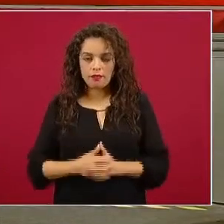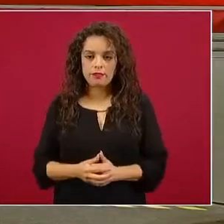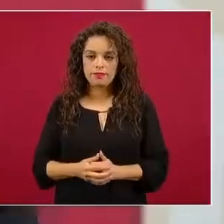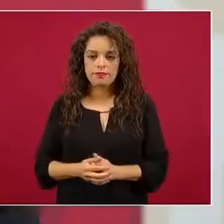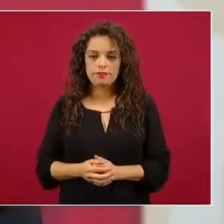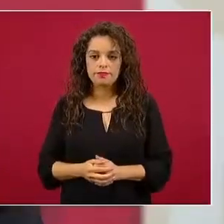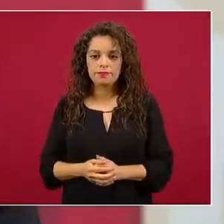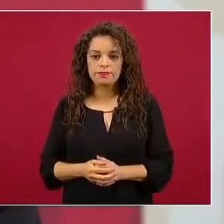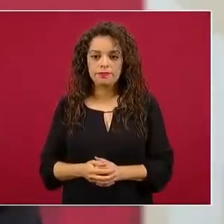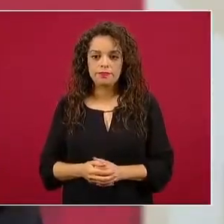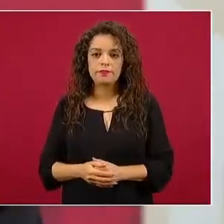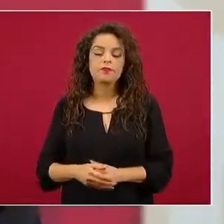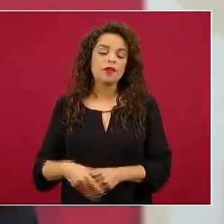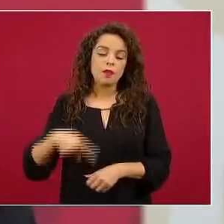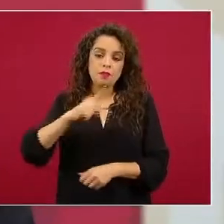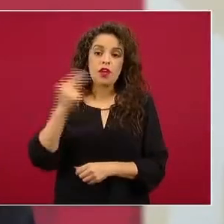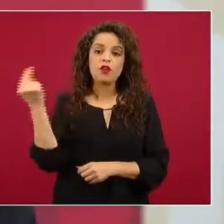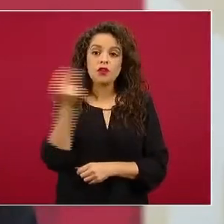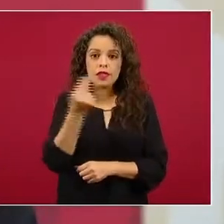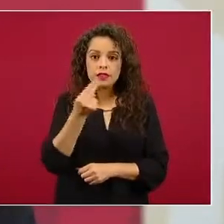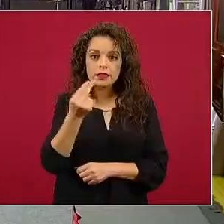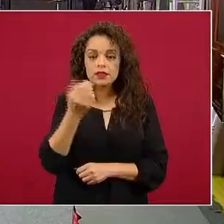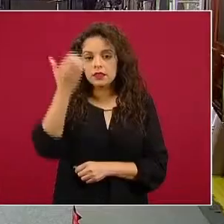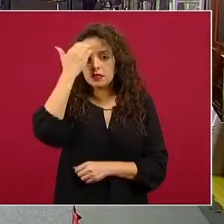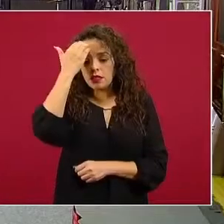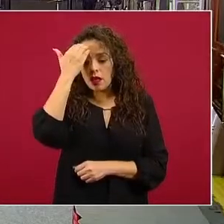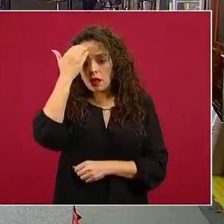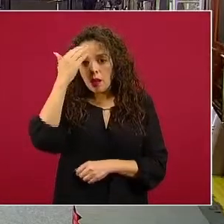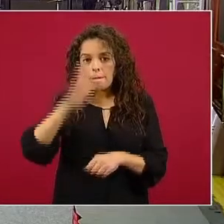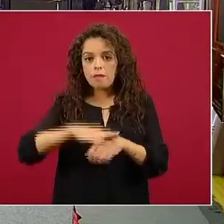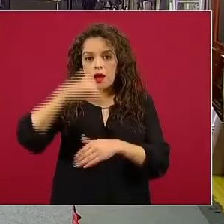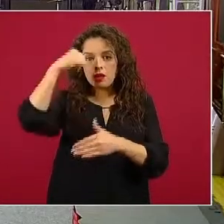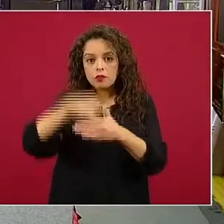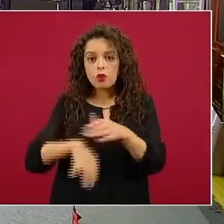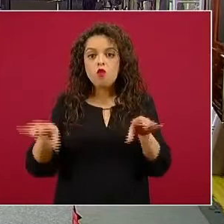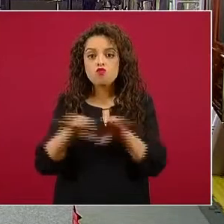saber cómo está la cultura de donación en nuestro país.